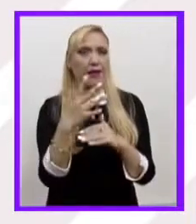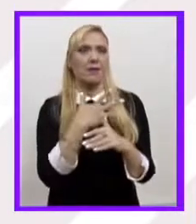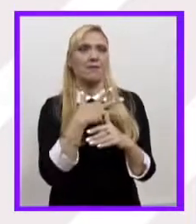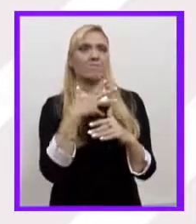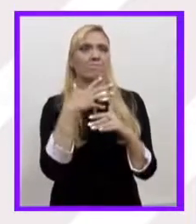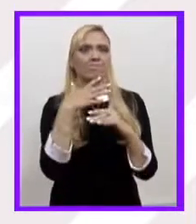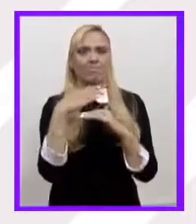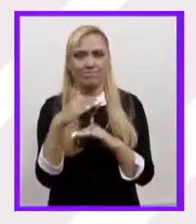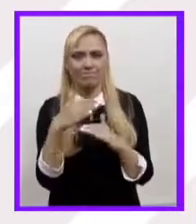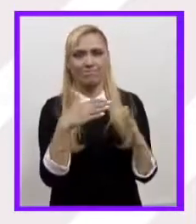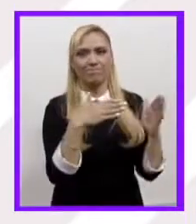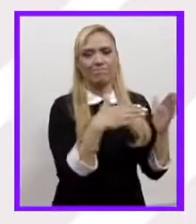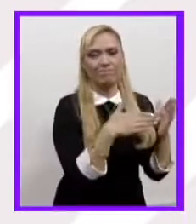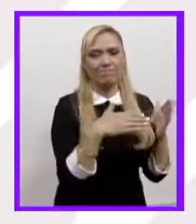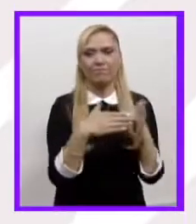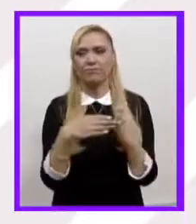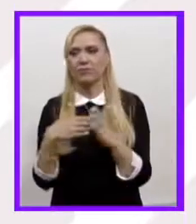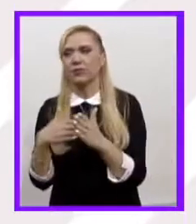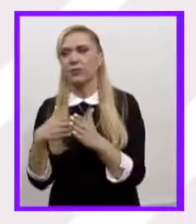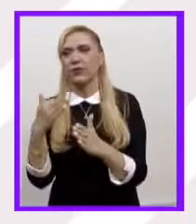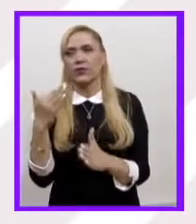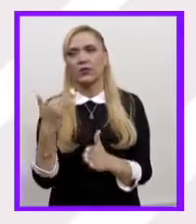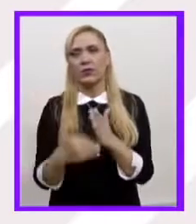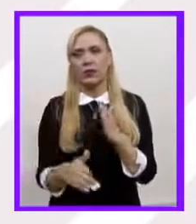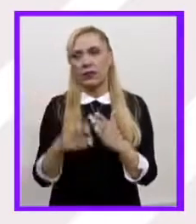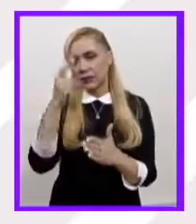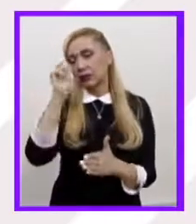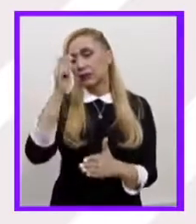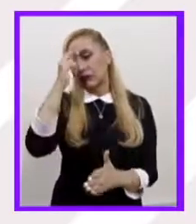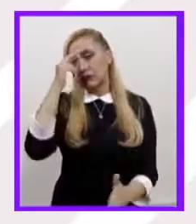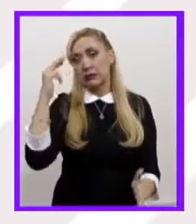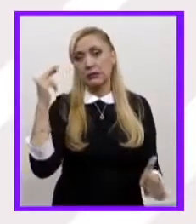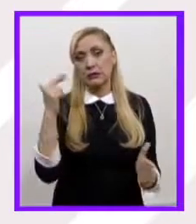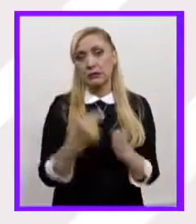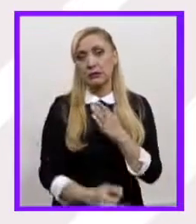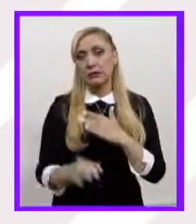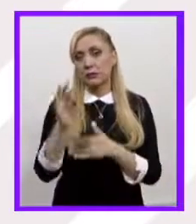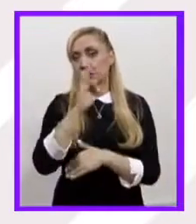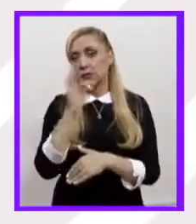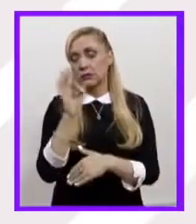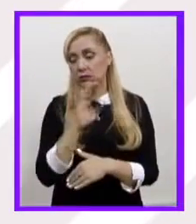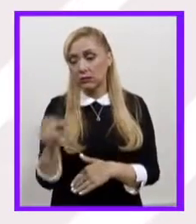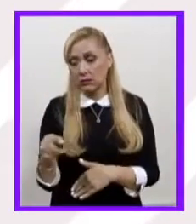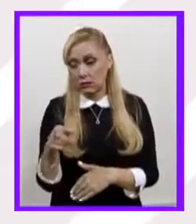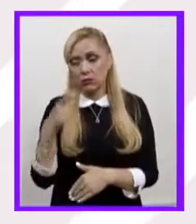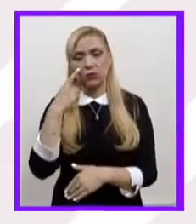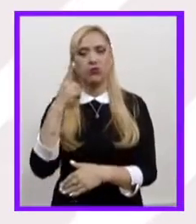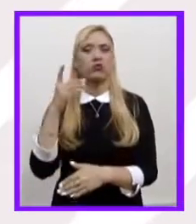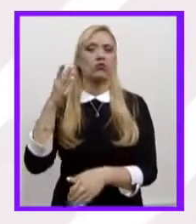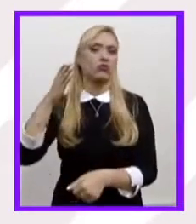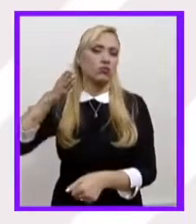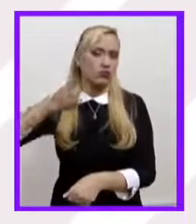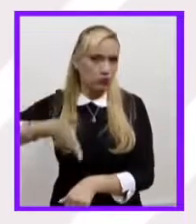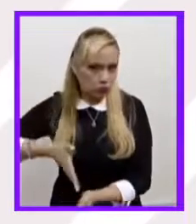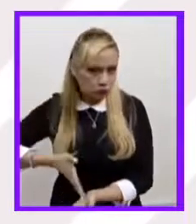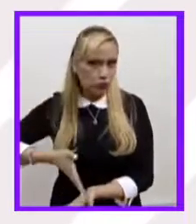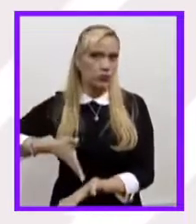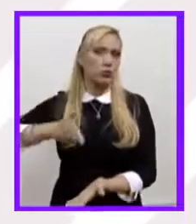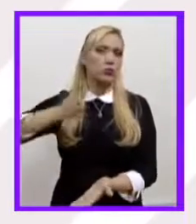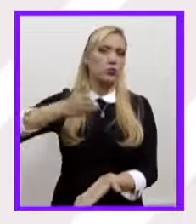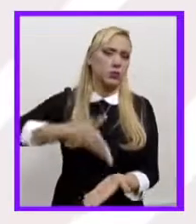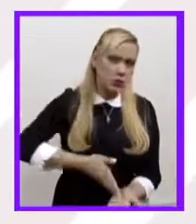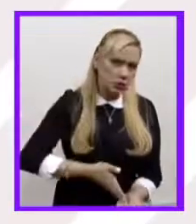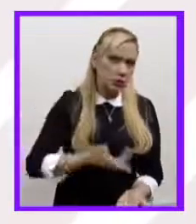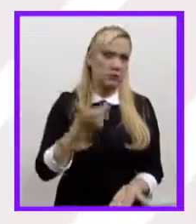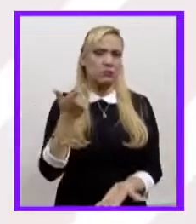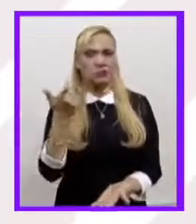hablando precisamente de faltas administrativas. Entonces, lo que yo veo que